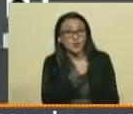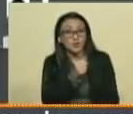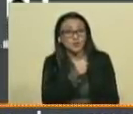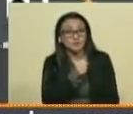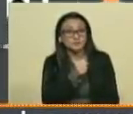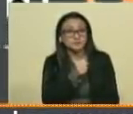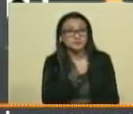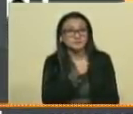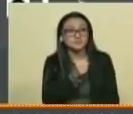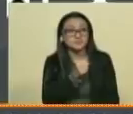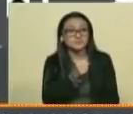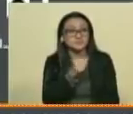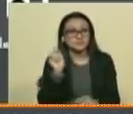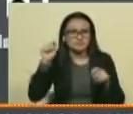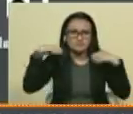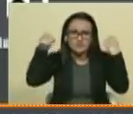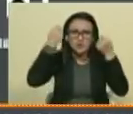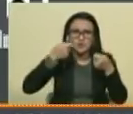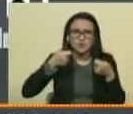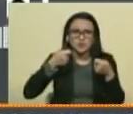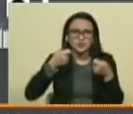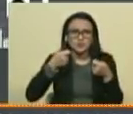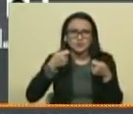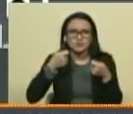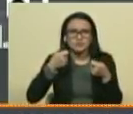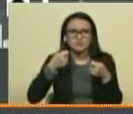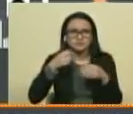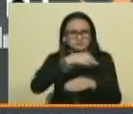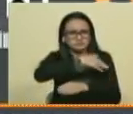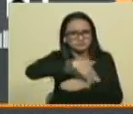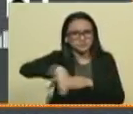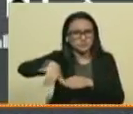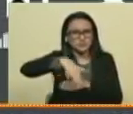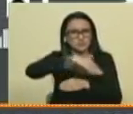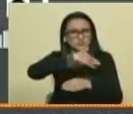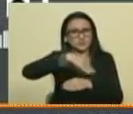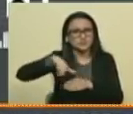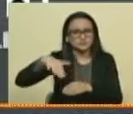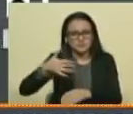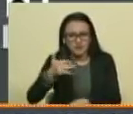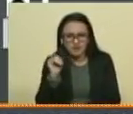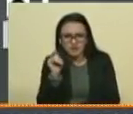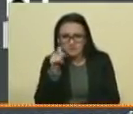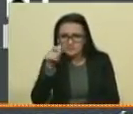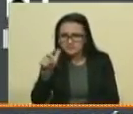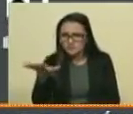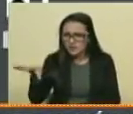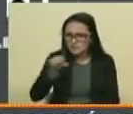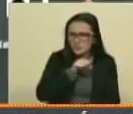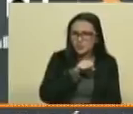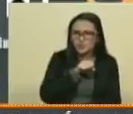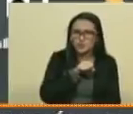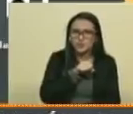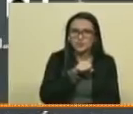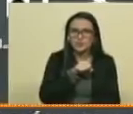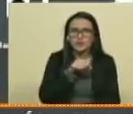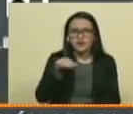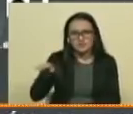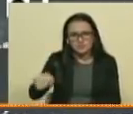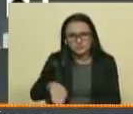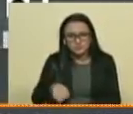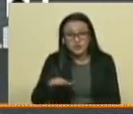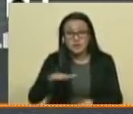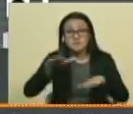de unos encapuchados que estaban a lo largo de la línea férrea. Cuando siguieron el trayecto,